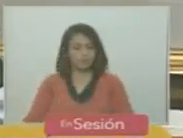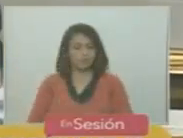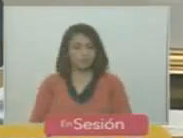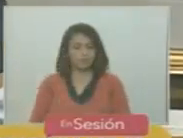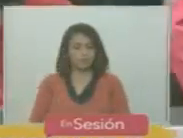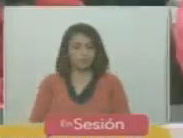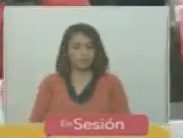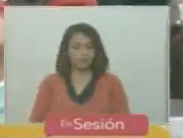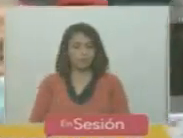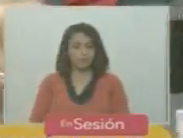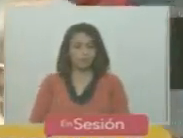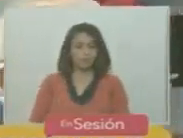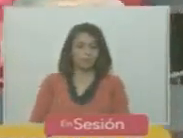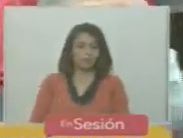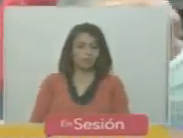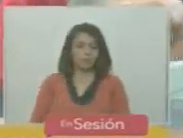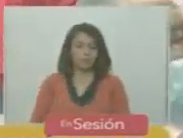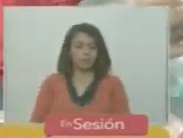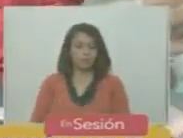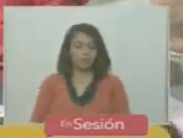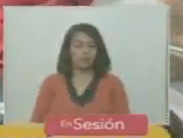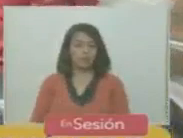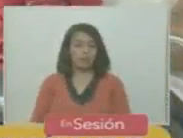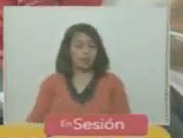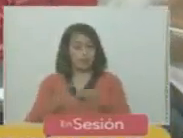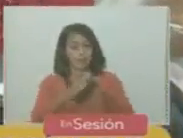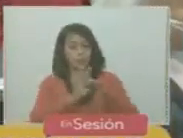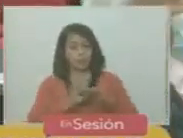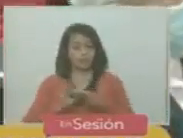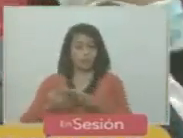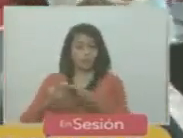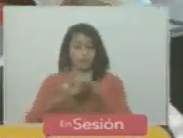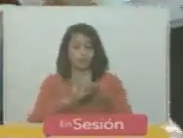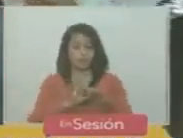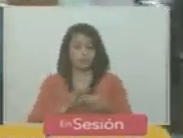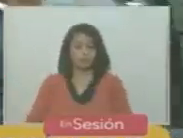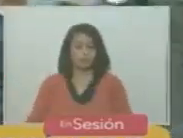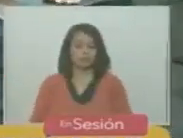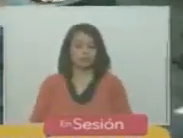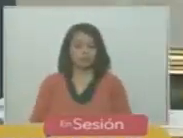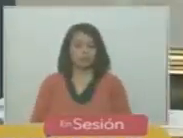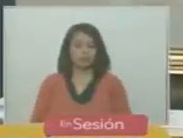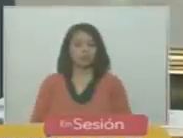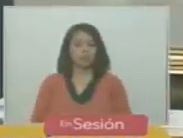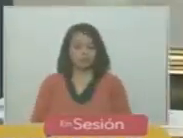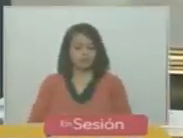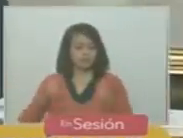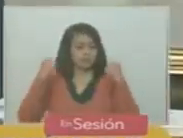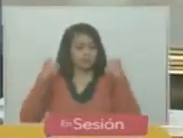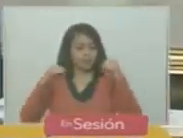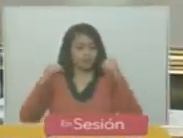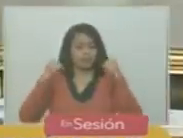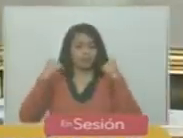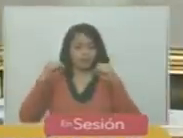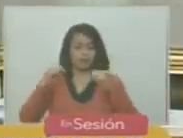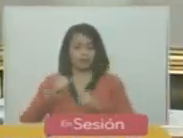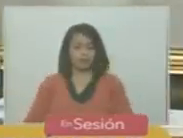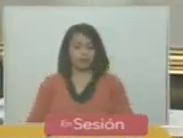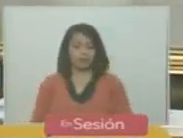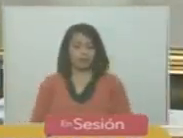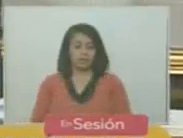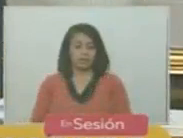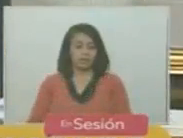Chávez. La unidad practicada,